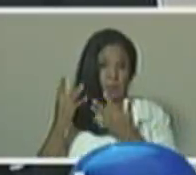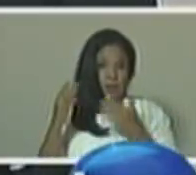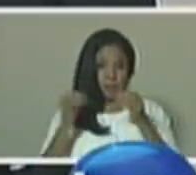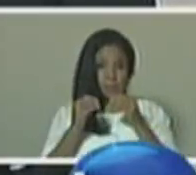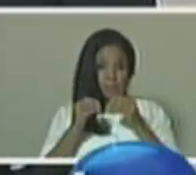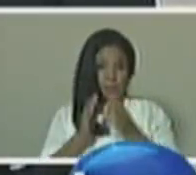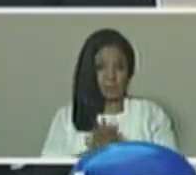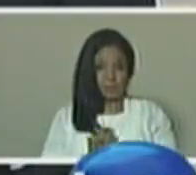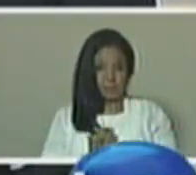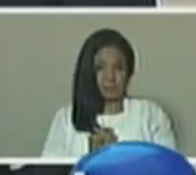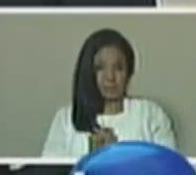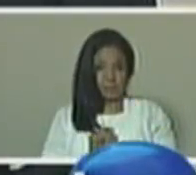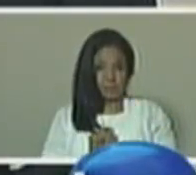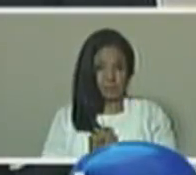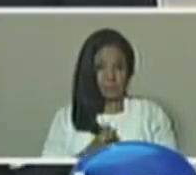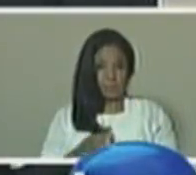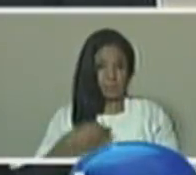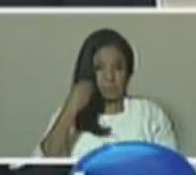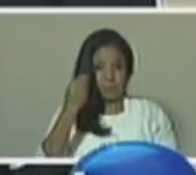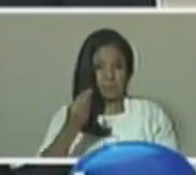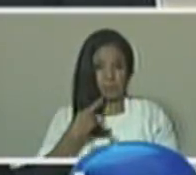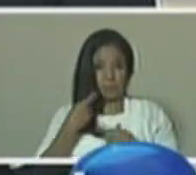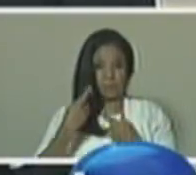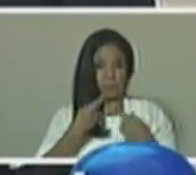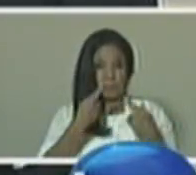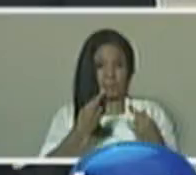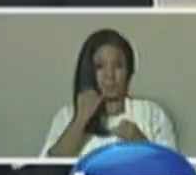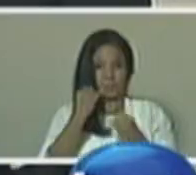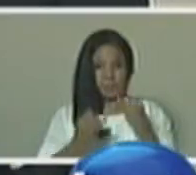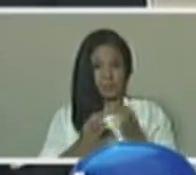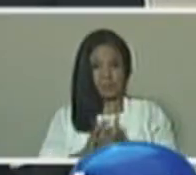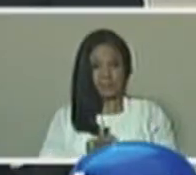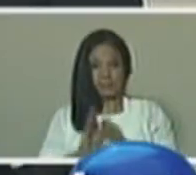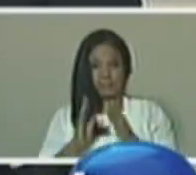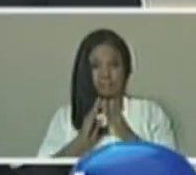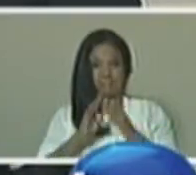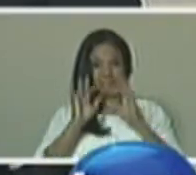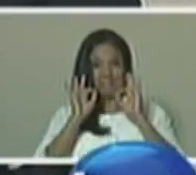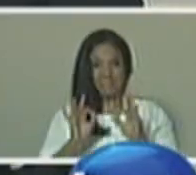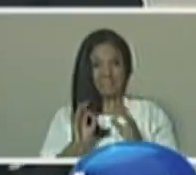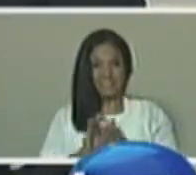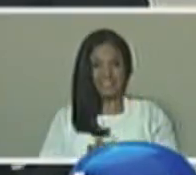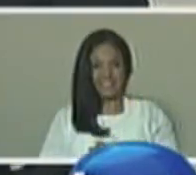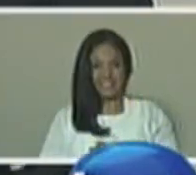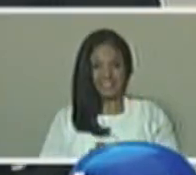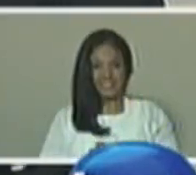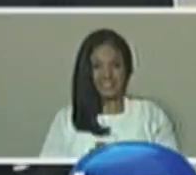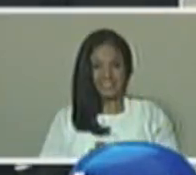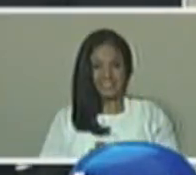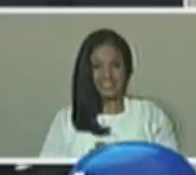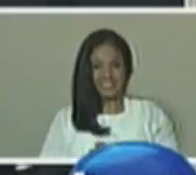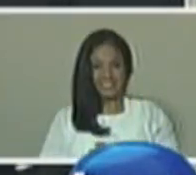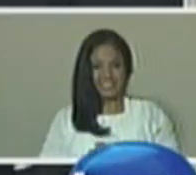a ver si vamos ya con los resultados finales. Muy bien.